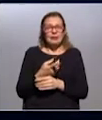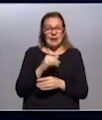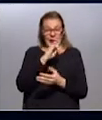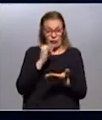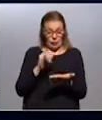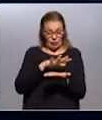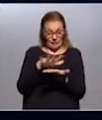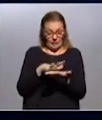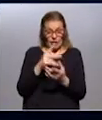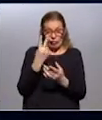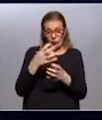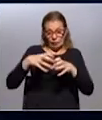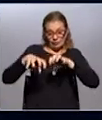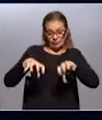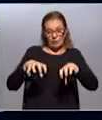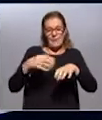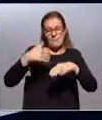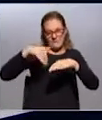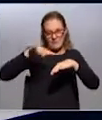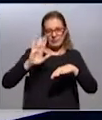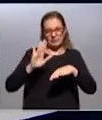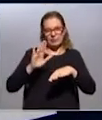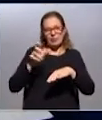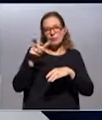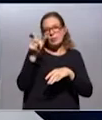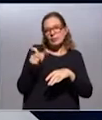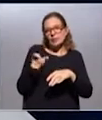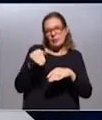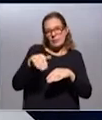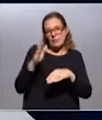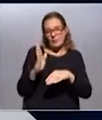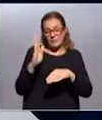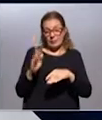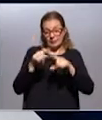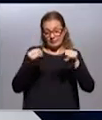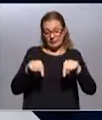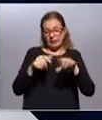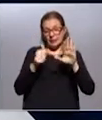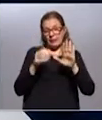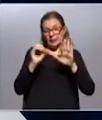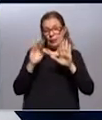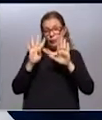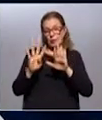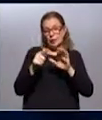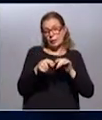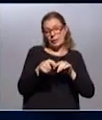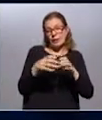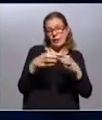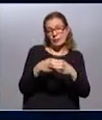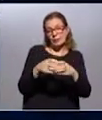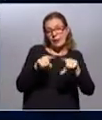nuestra hay dos sectores mayoritarios que son el mp la 609 y el partido comunista a la 1001